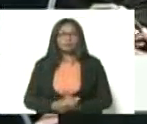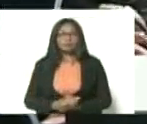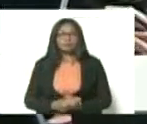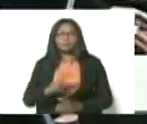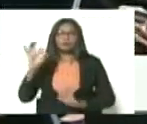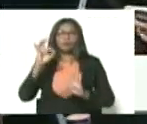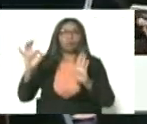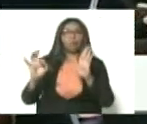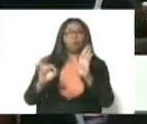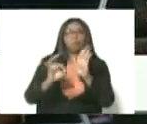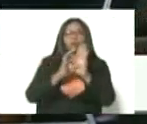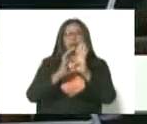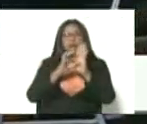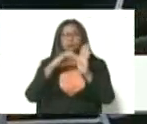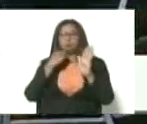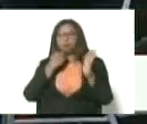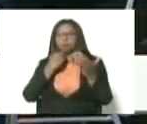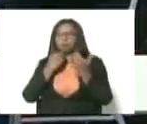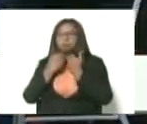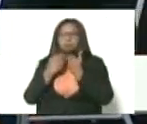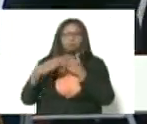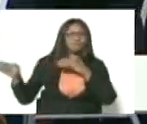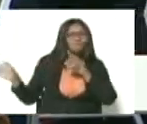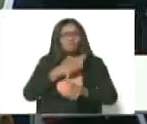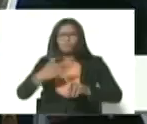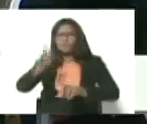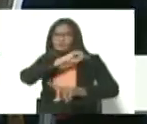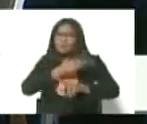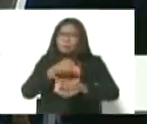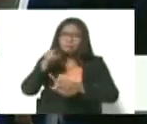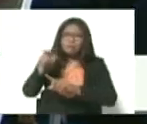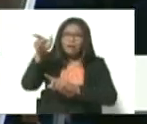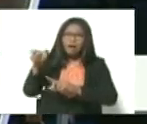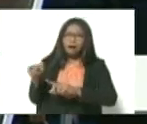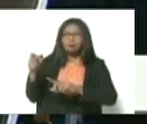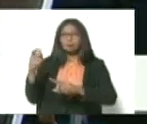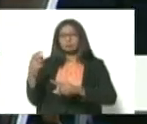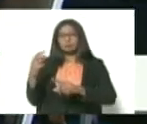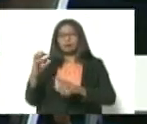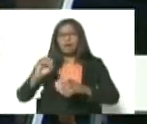contagió y le pegó muy agresivo el coronavirus